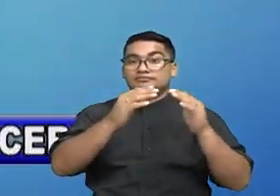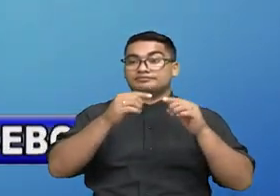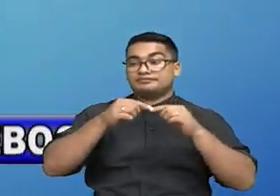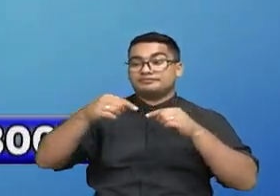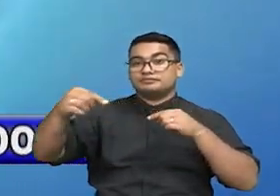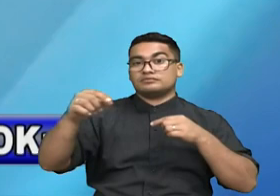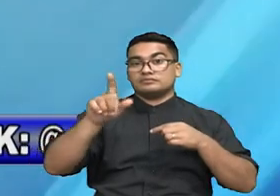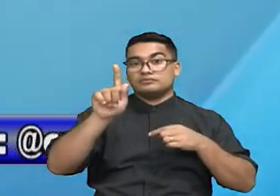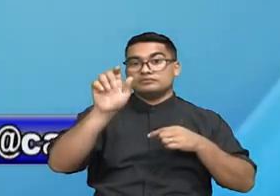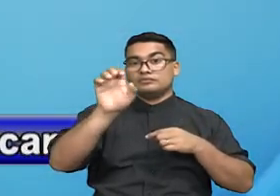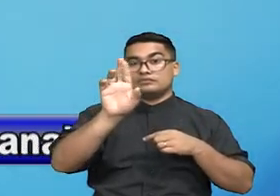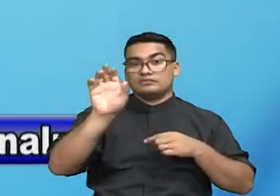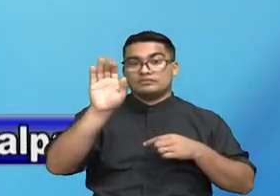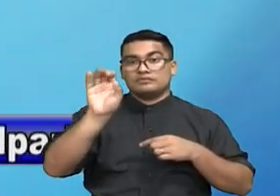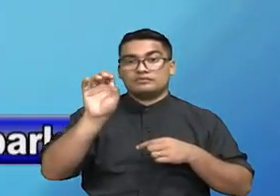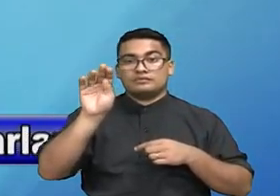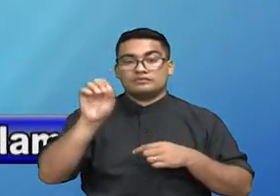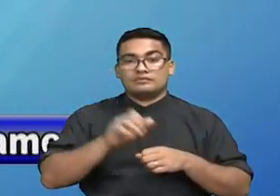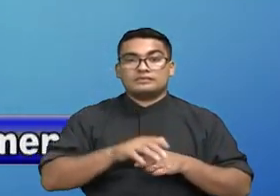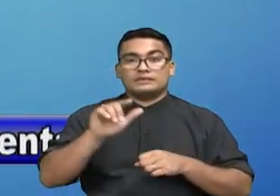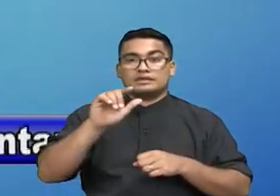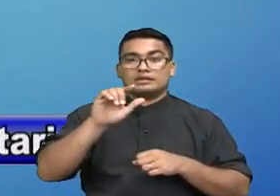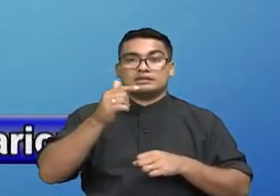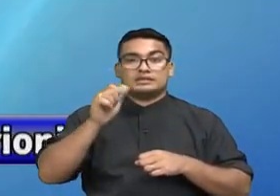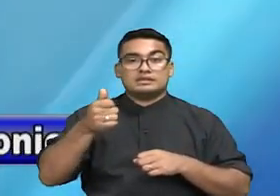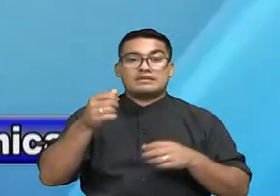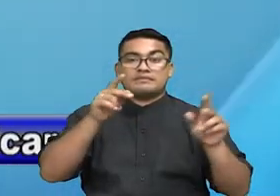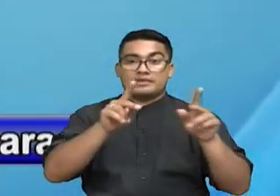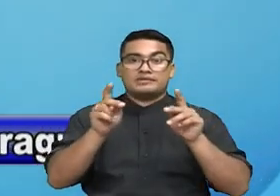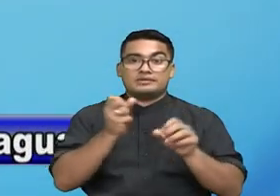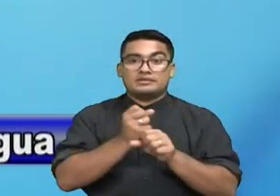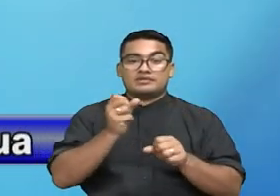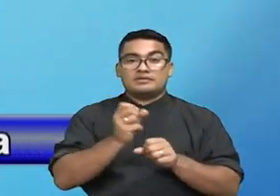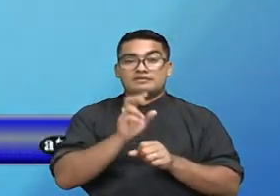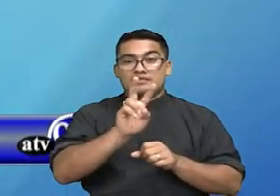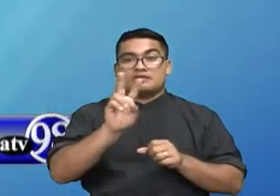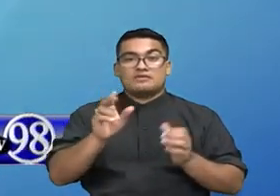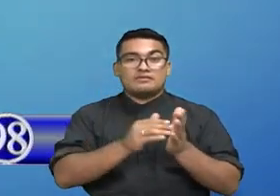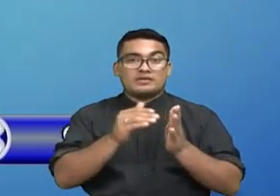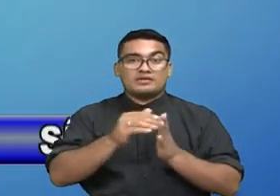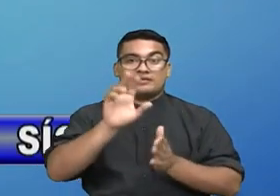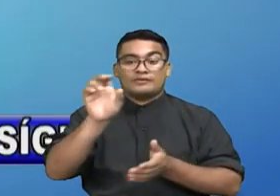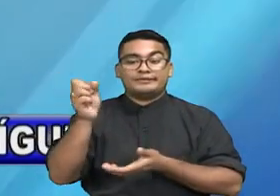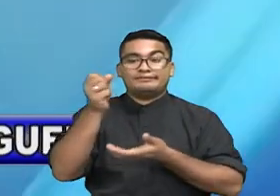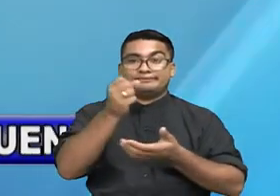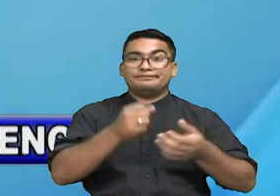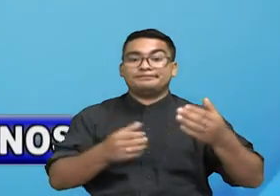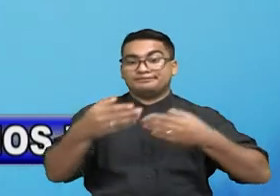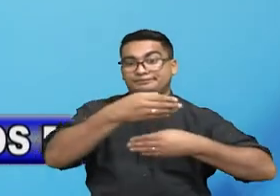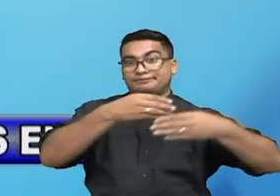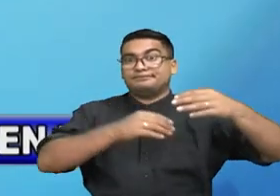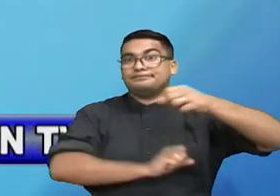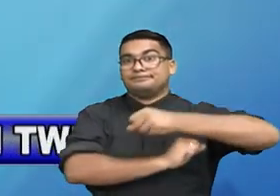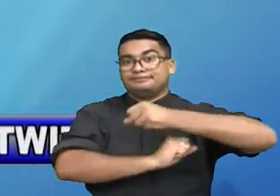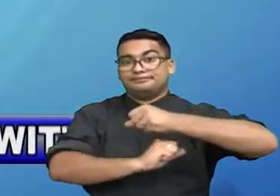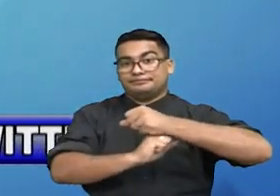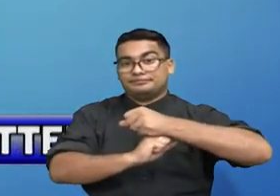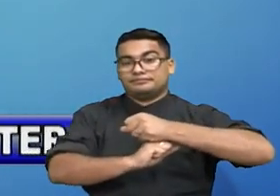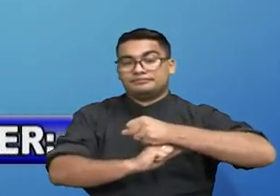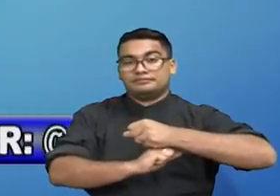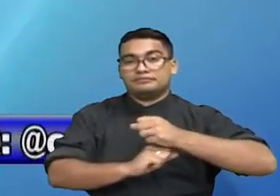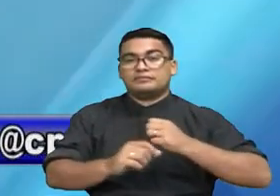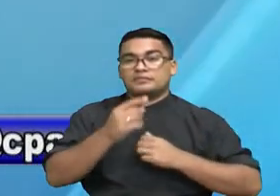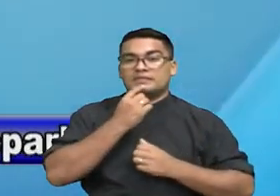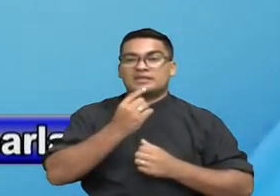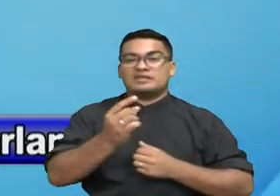76 empleos directos, 22 millones de córdobas de inversión, 8 meses duró la obra y